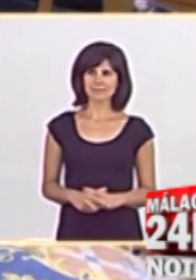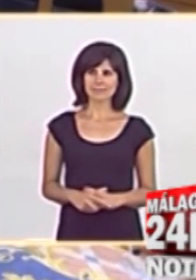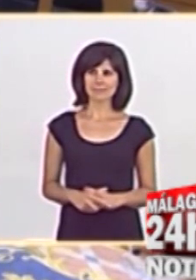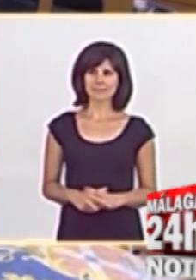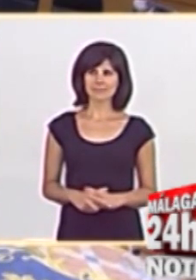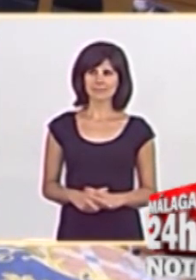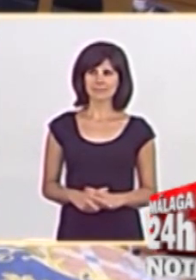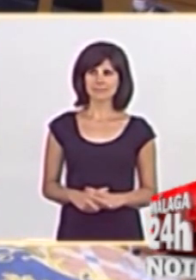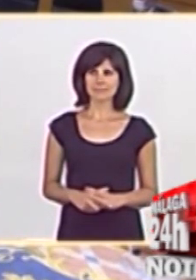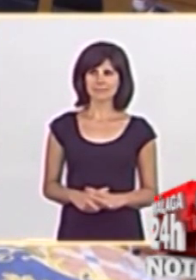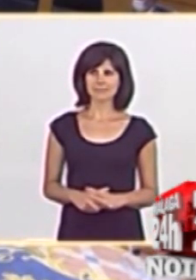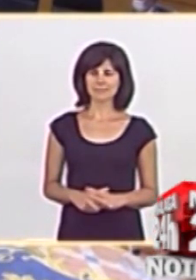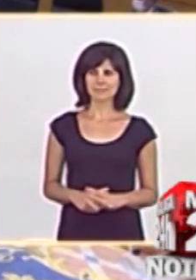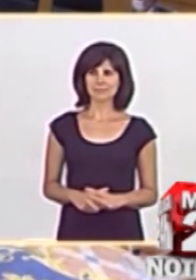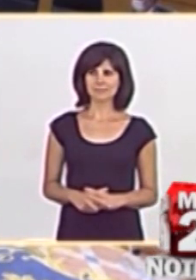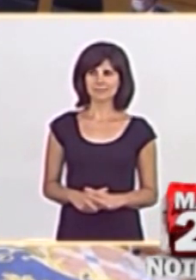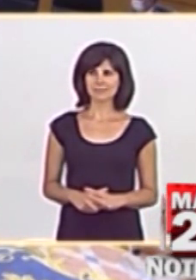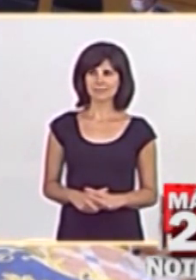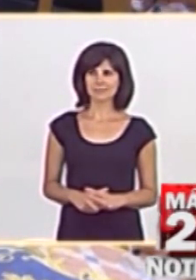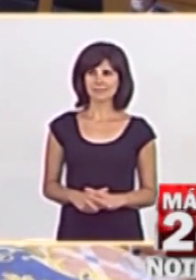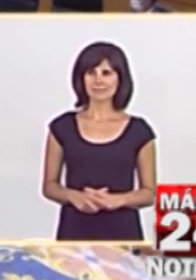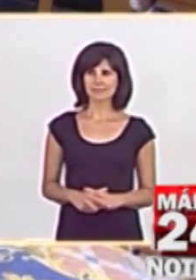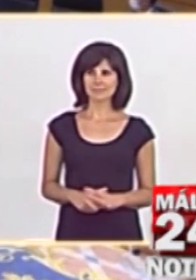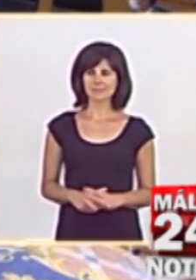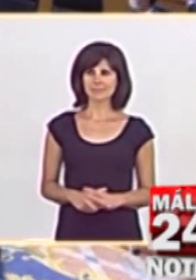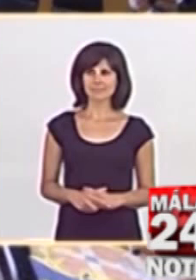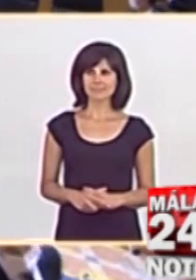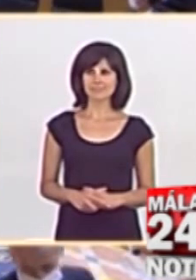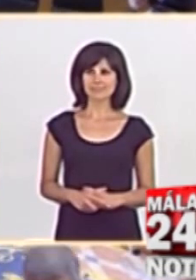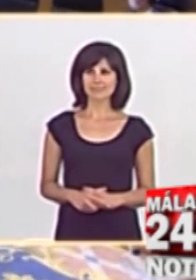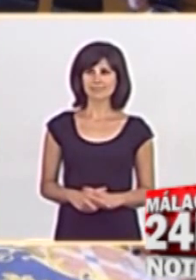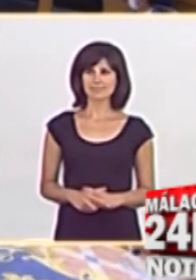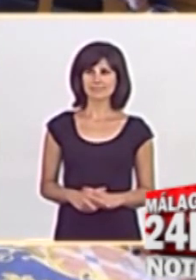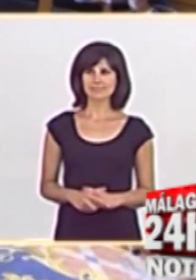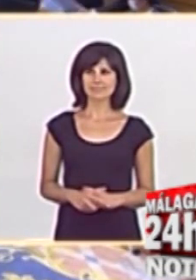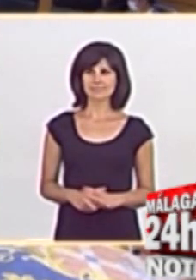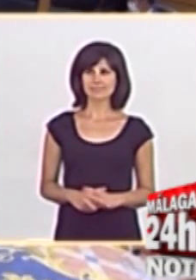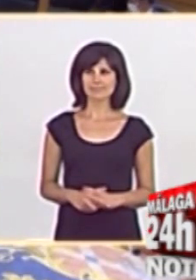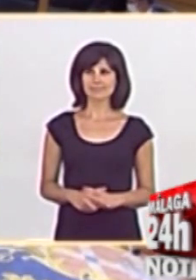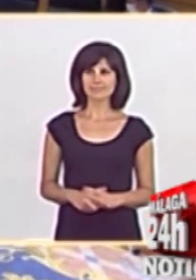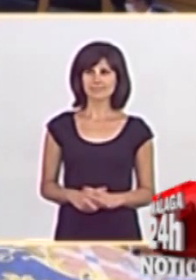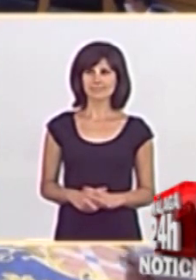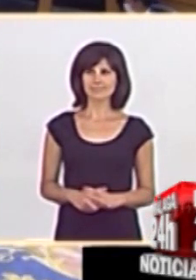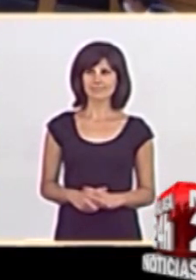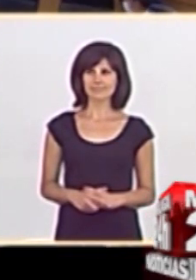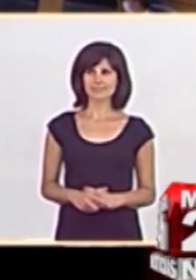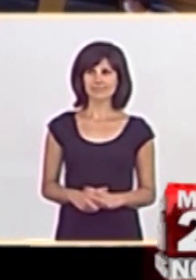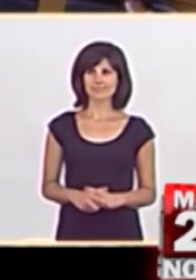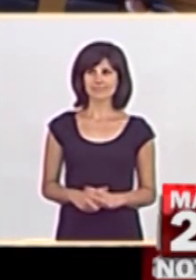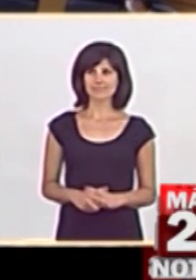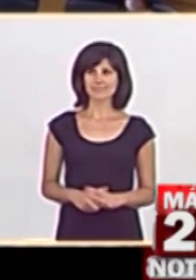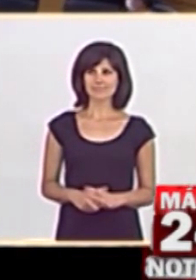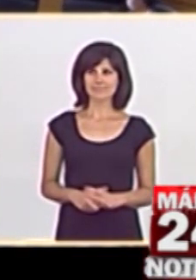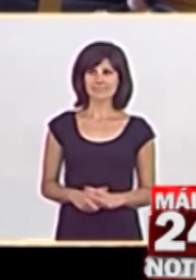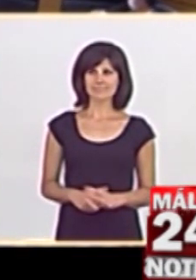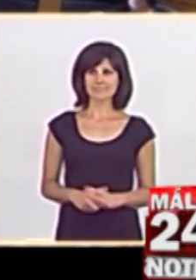exclusiva al senado la expresidenta fue nombrada senadora por el parlamento andaluz en julio pero